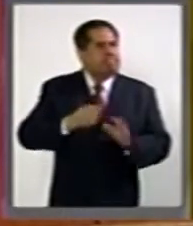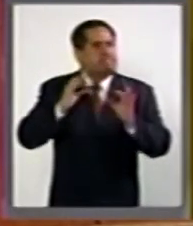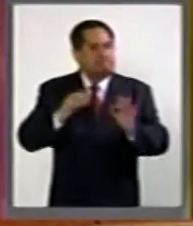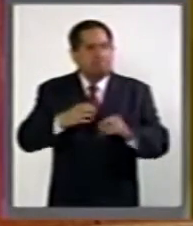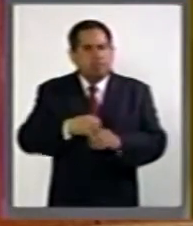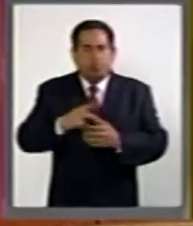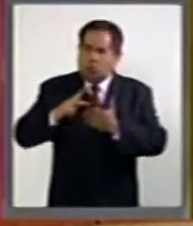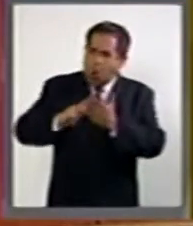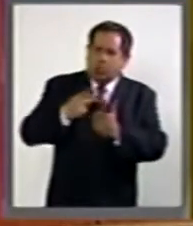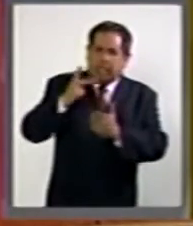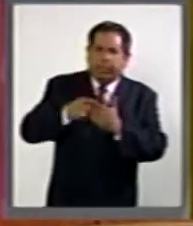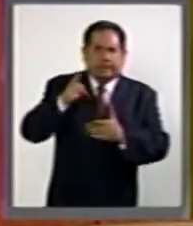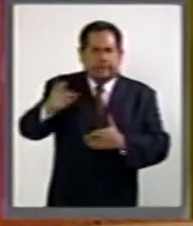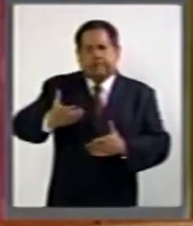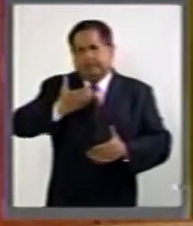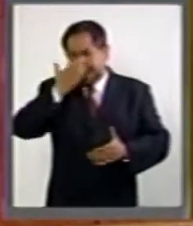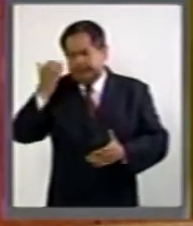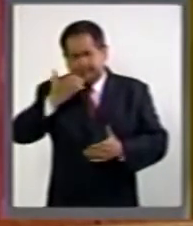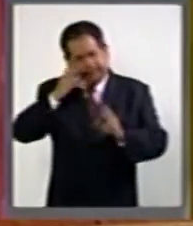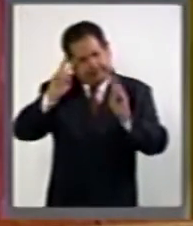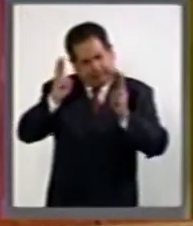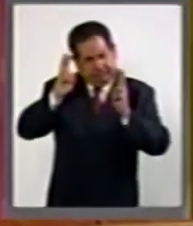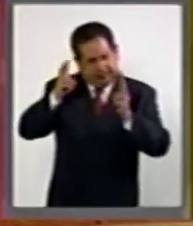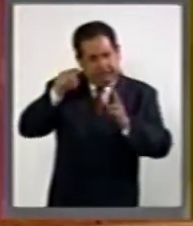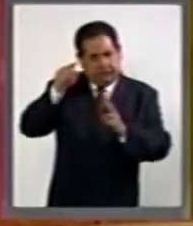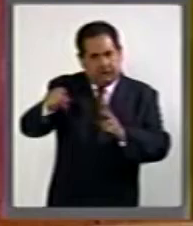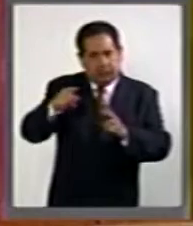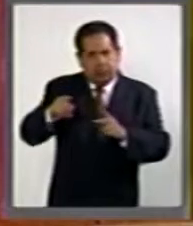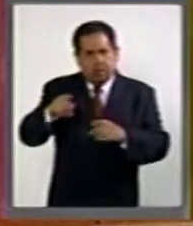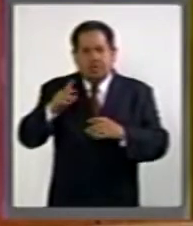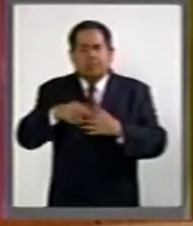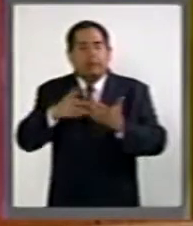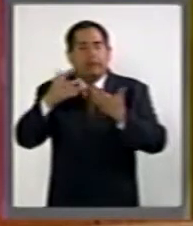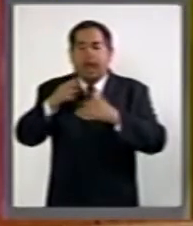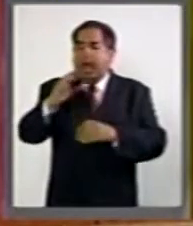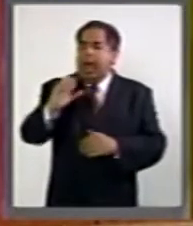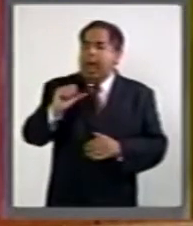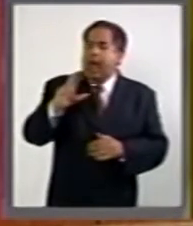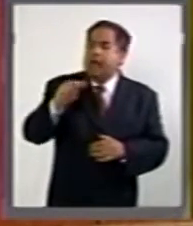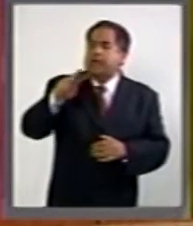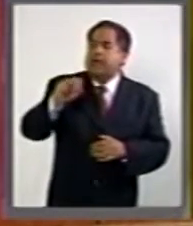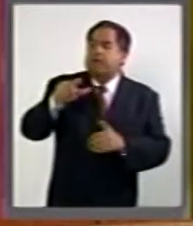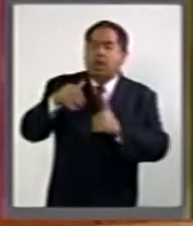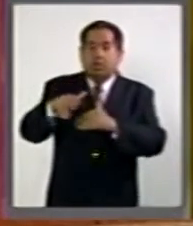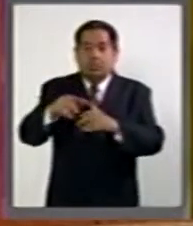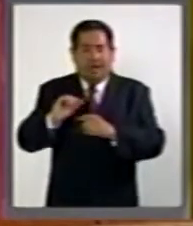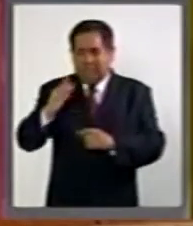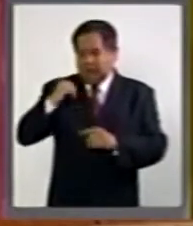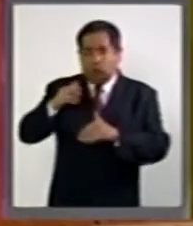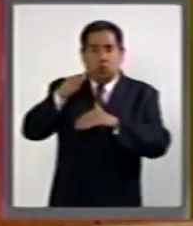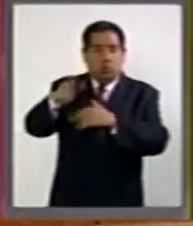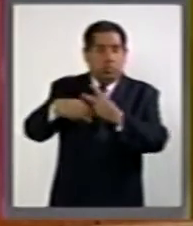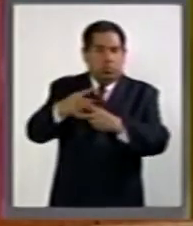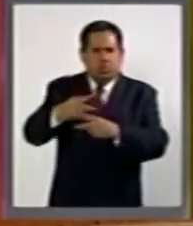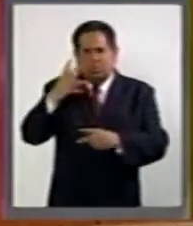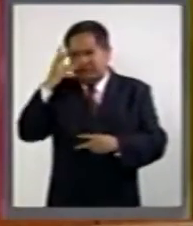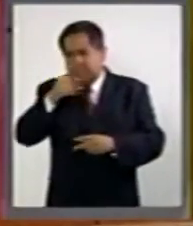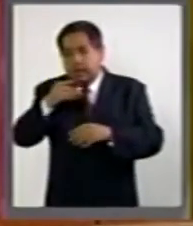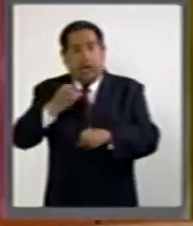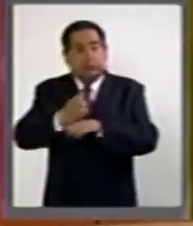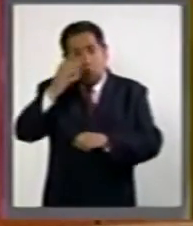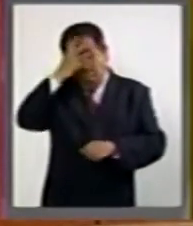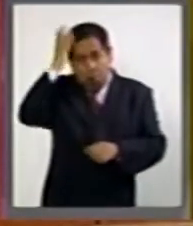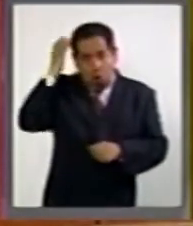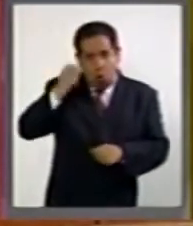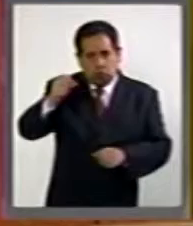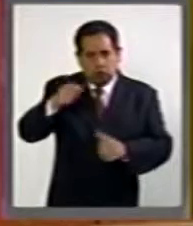se esté recuperando el tema de los carnavales. Acabamos de estar en un carnaval muy importante del estado de